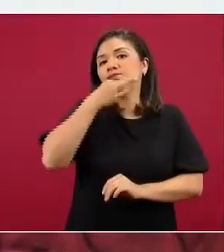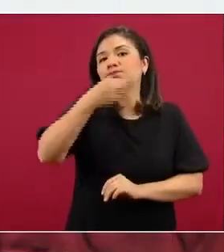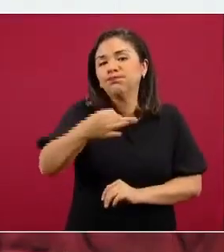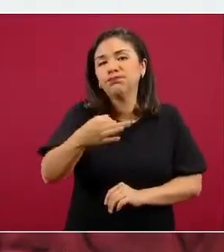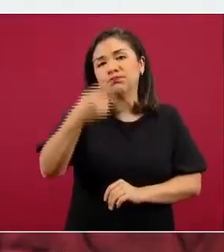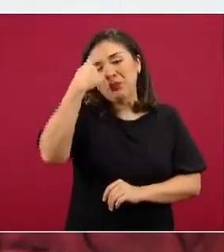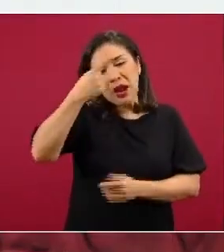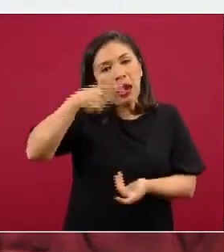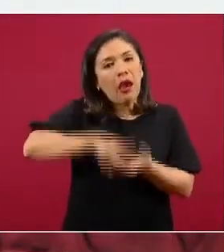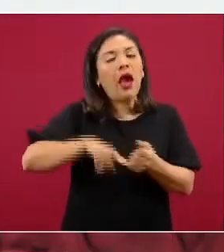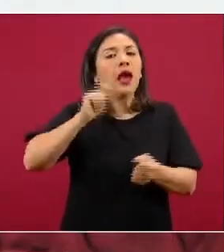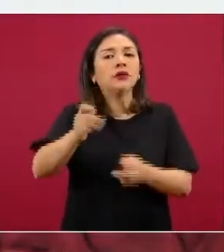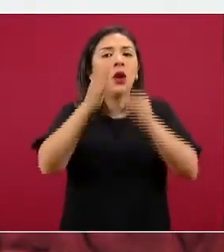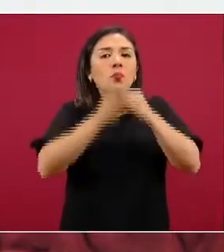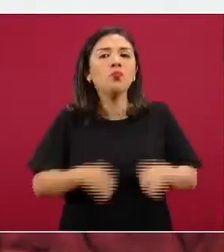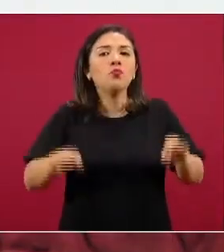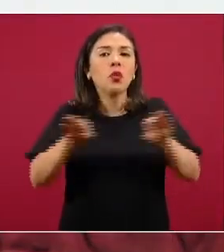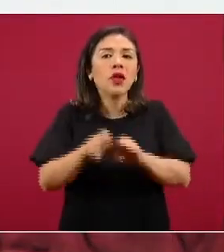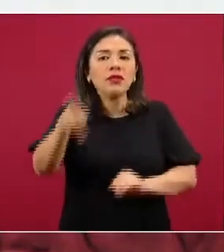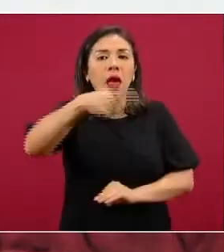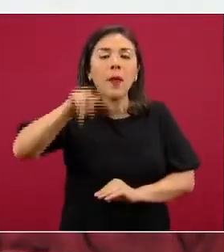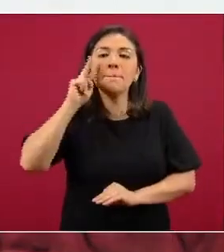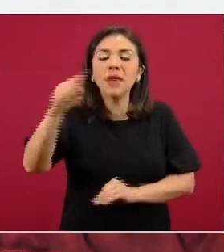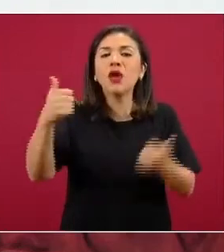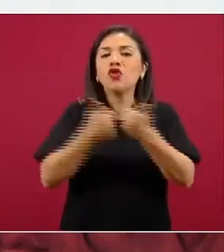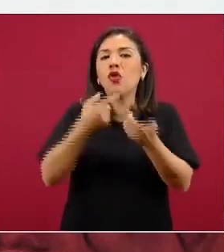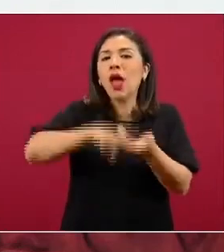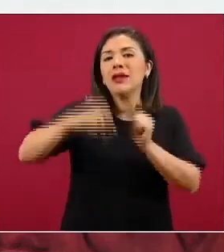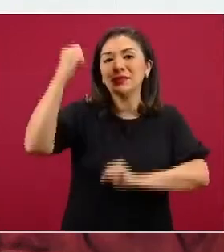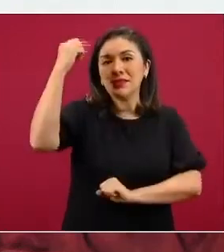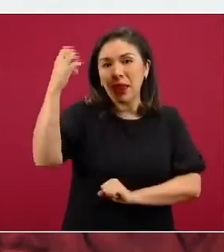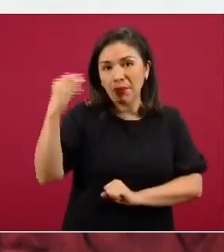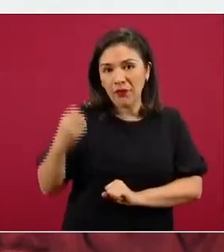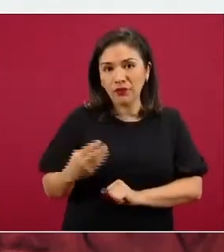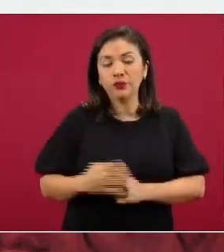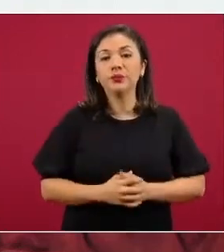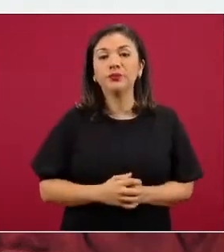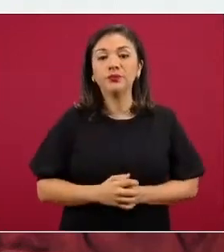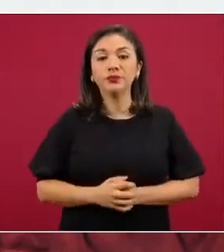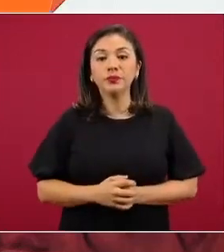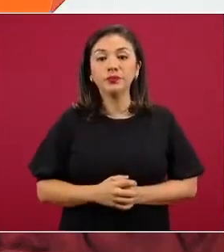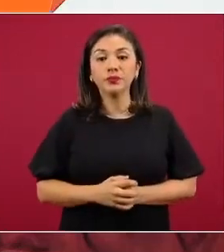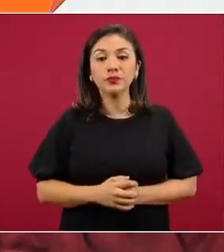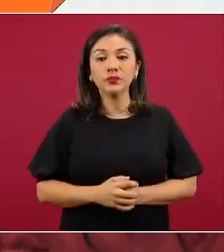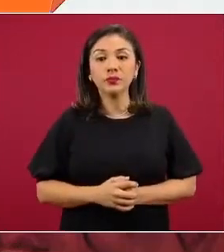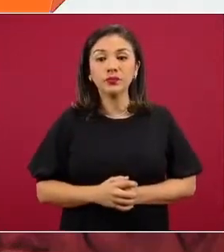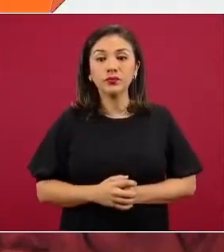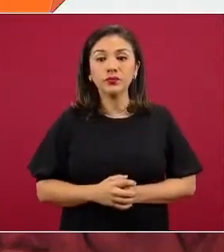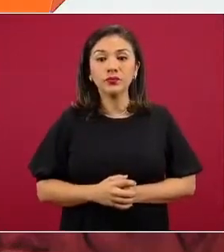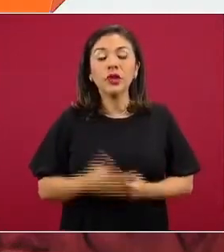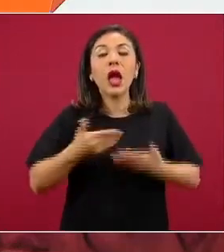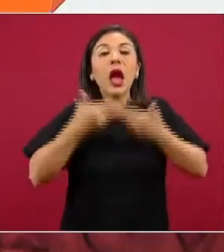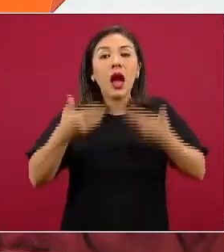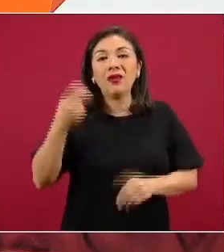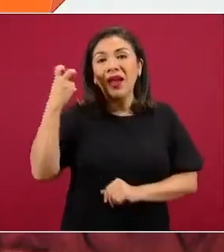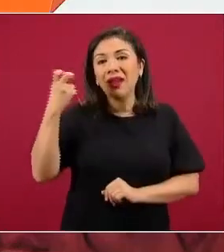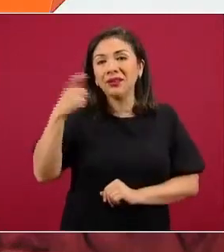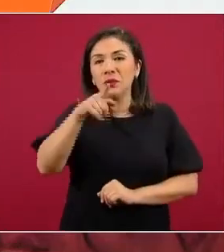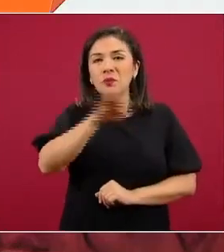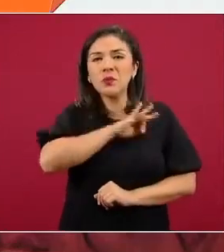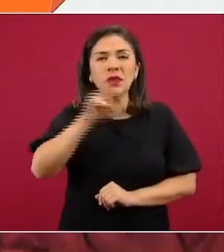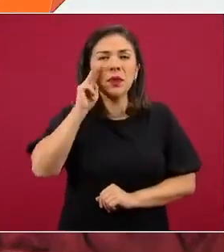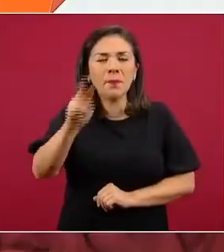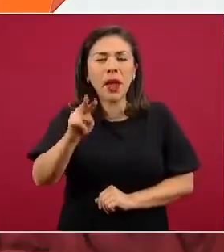componente básico que es el semáforo. En la siguiente diapositiva podremos ver también desde